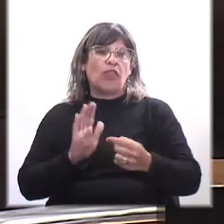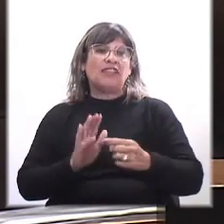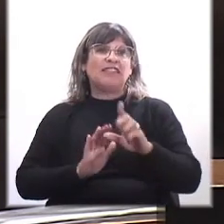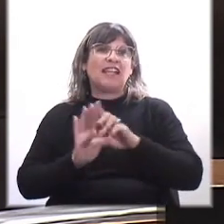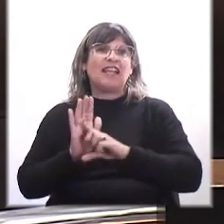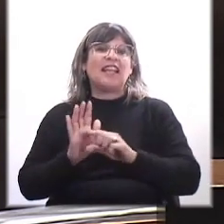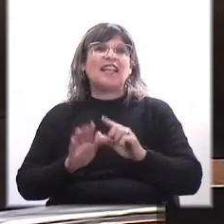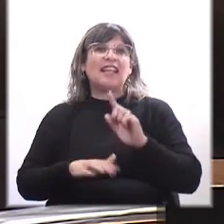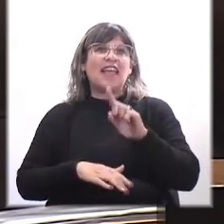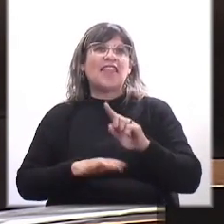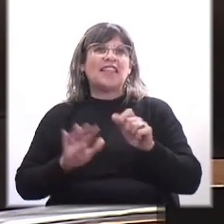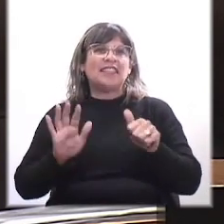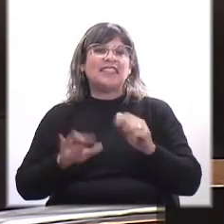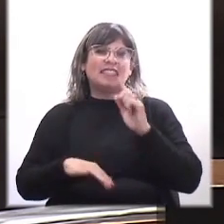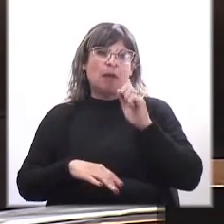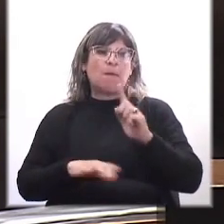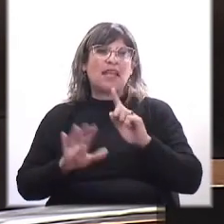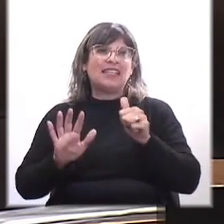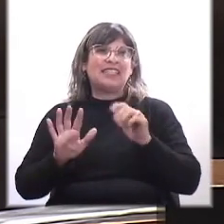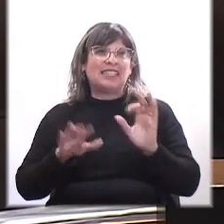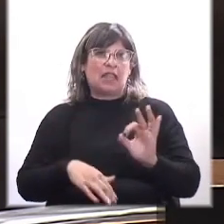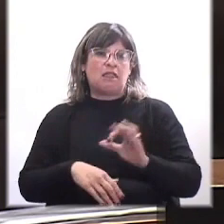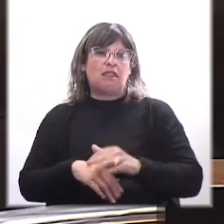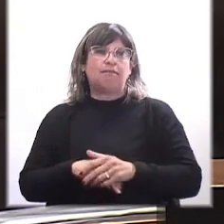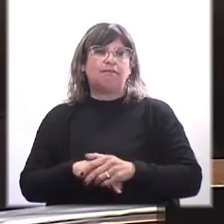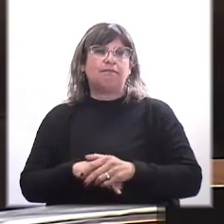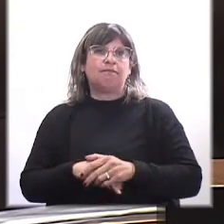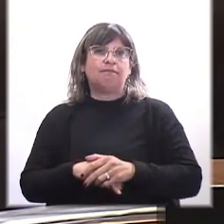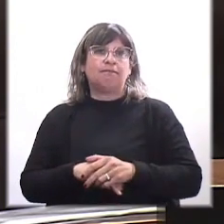Ley 16.060.